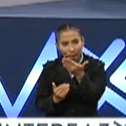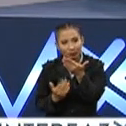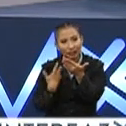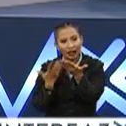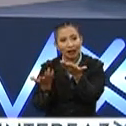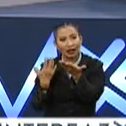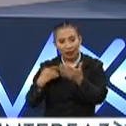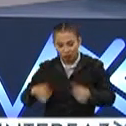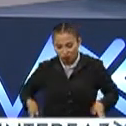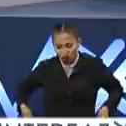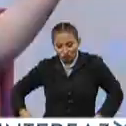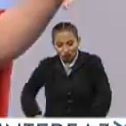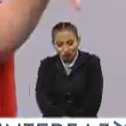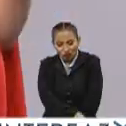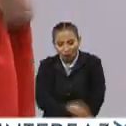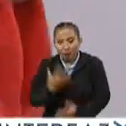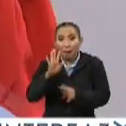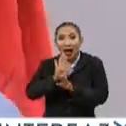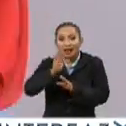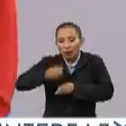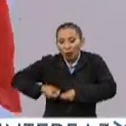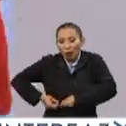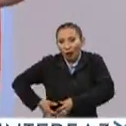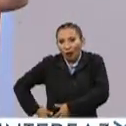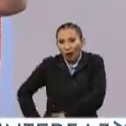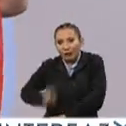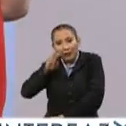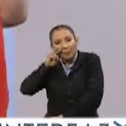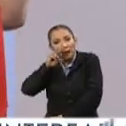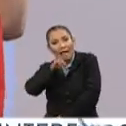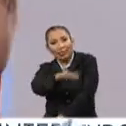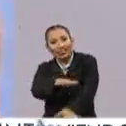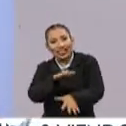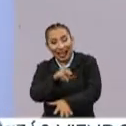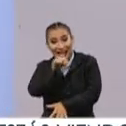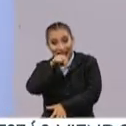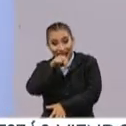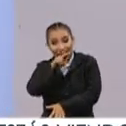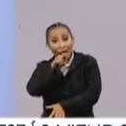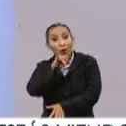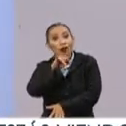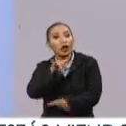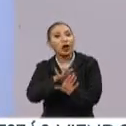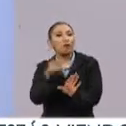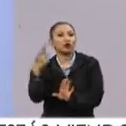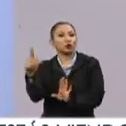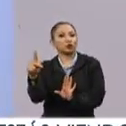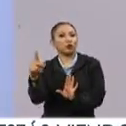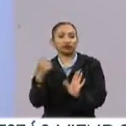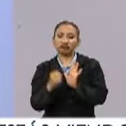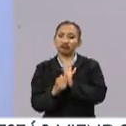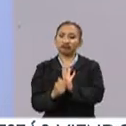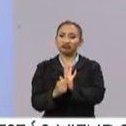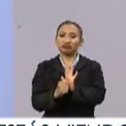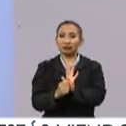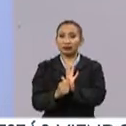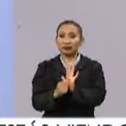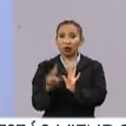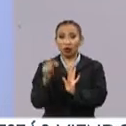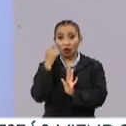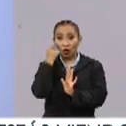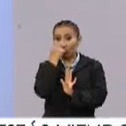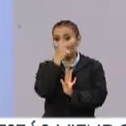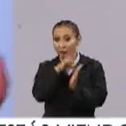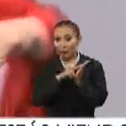del paño que la cubre y que se está como resbalando de seda y dejando ver esto que además Nagui también tomó como otro de sus emblemas y no solamente son los